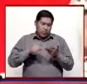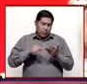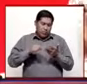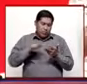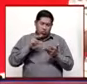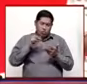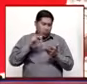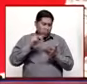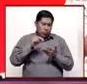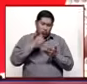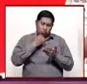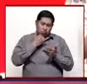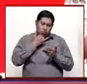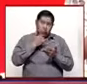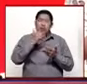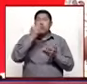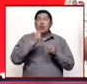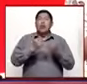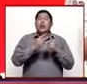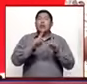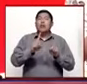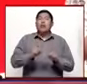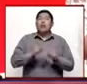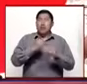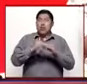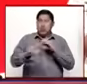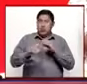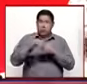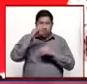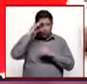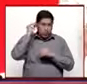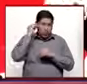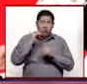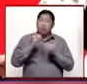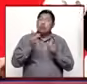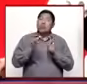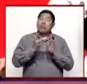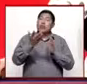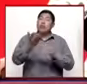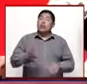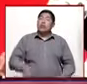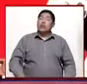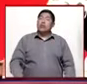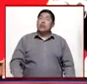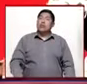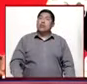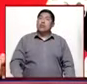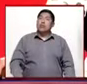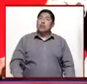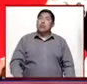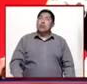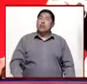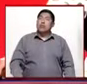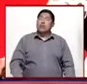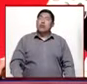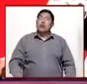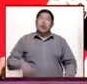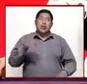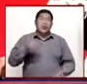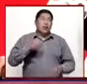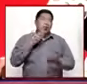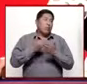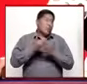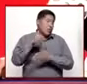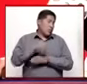no tienen, digamos, las preguntas que envió el presidente para el referéndum. Walter, te dejo. Estamos acá en el Tribunal Supremo Electoral